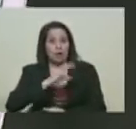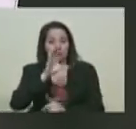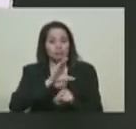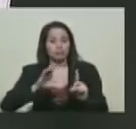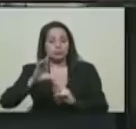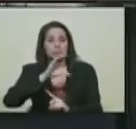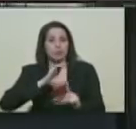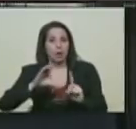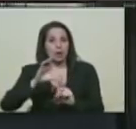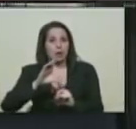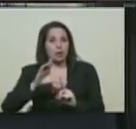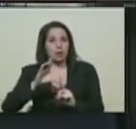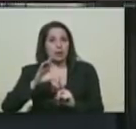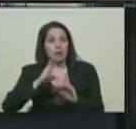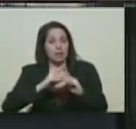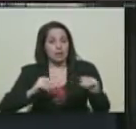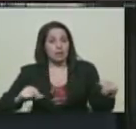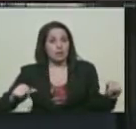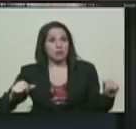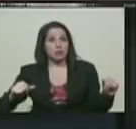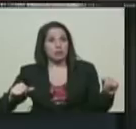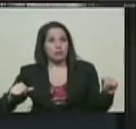cultural, territorial,